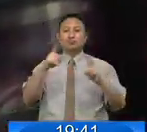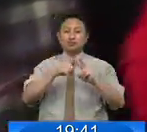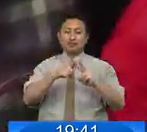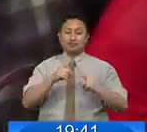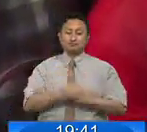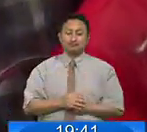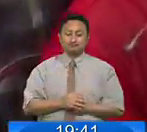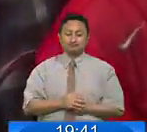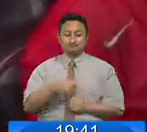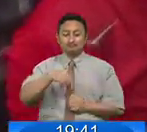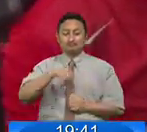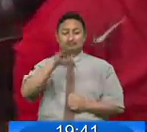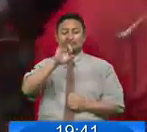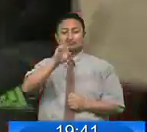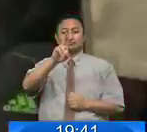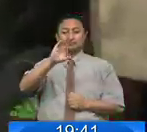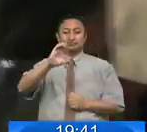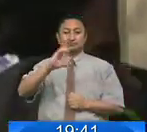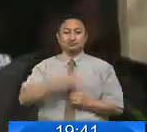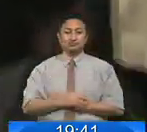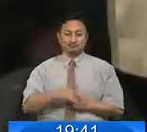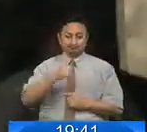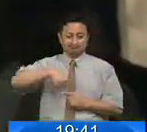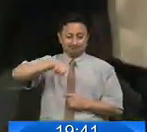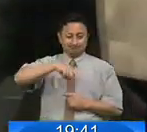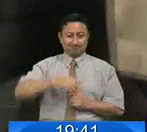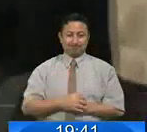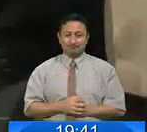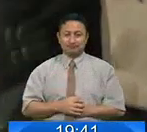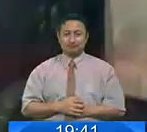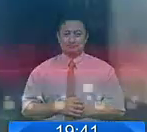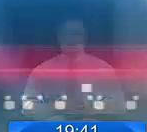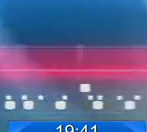comercio tv nacional de televicentro una pausa